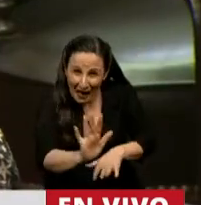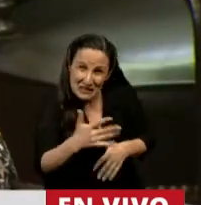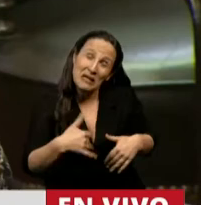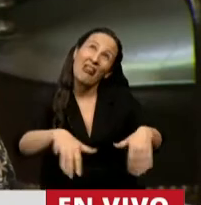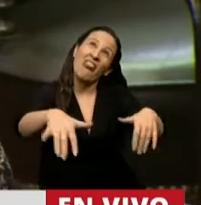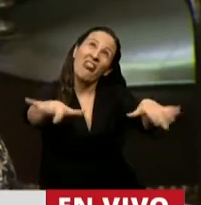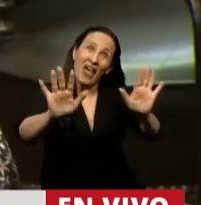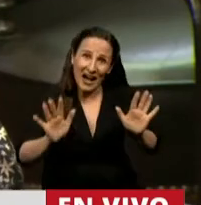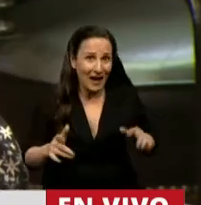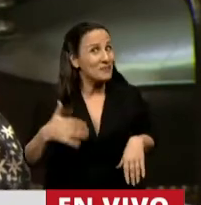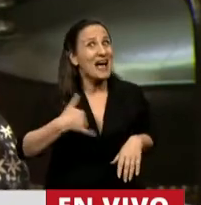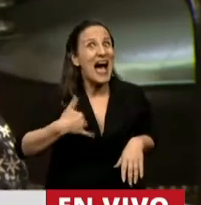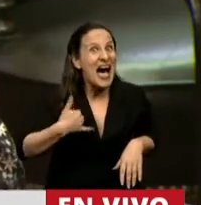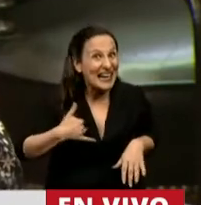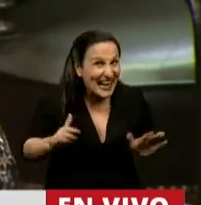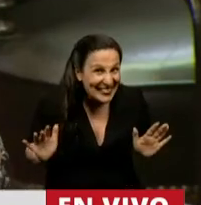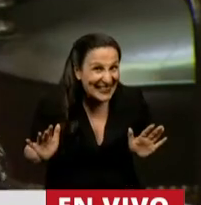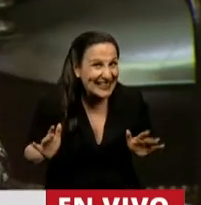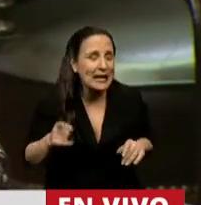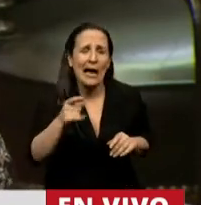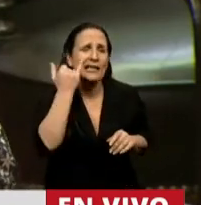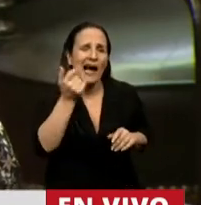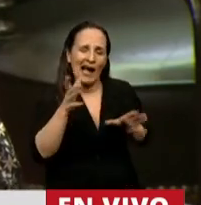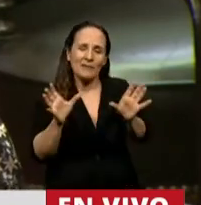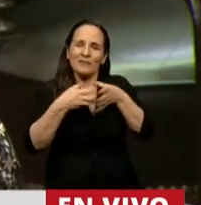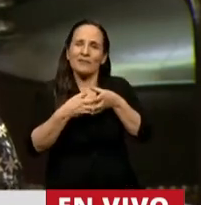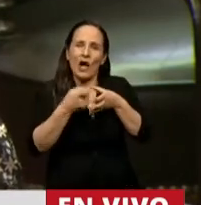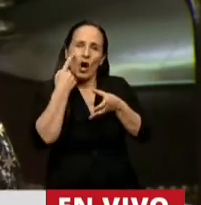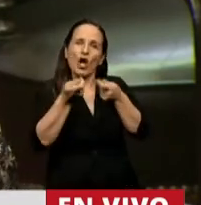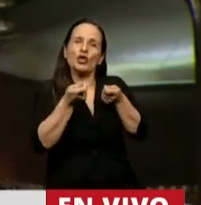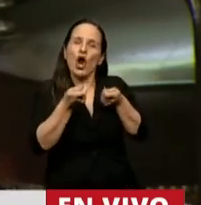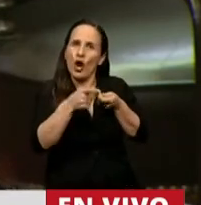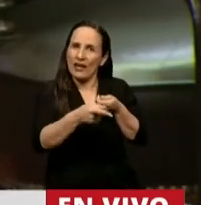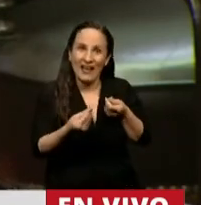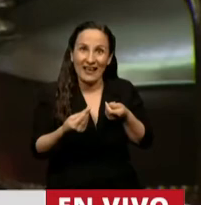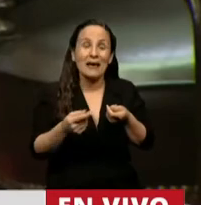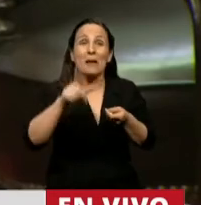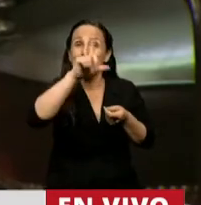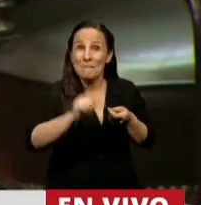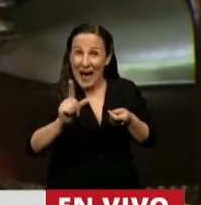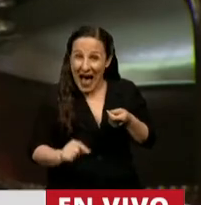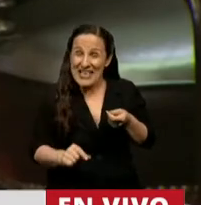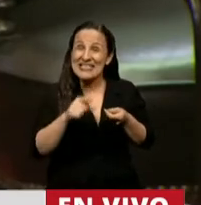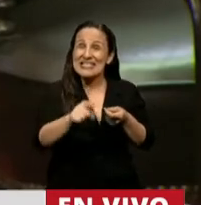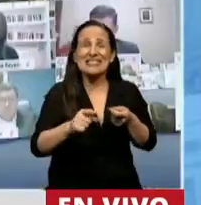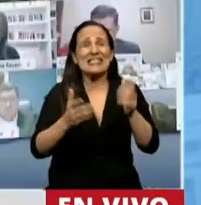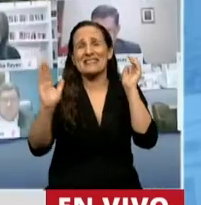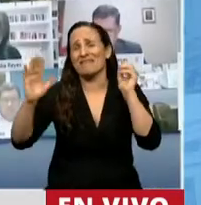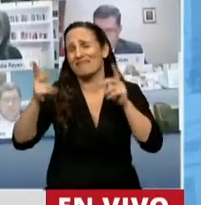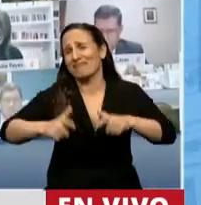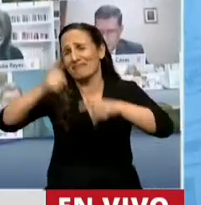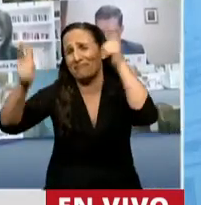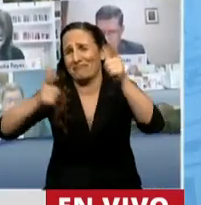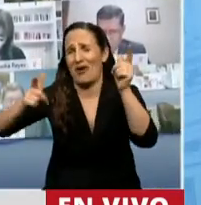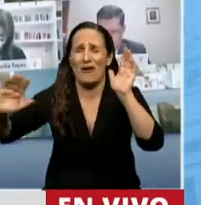Argentina, y lo dice el organismo internacional encargado de controlar el cambio climático, está entre los 10 países que más deforestó en los